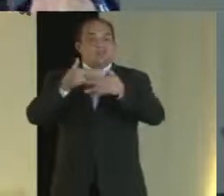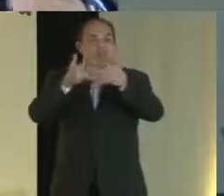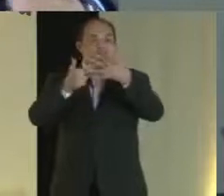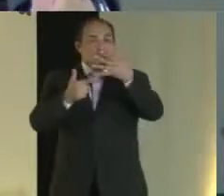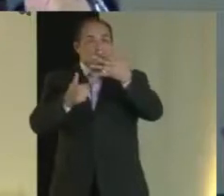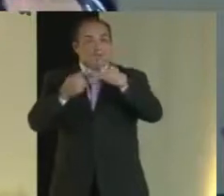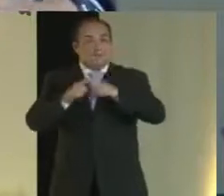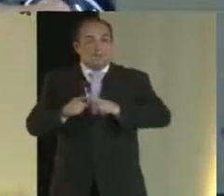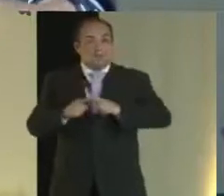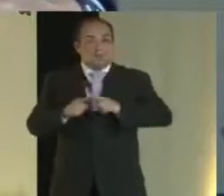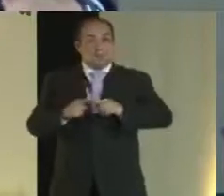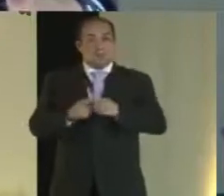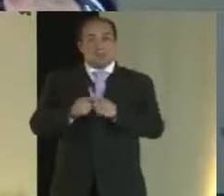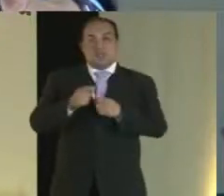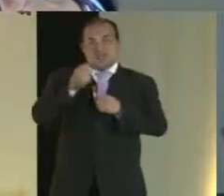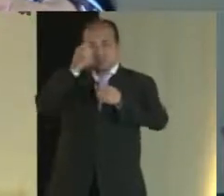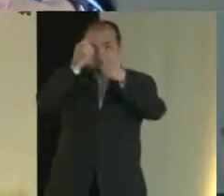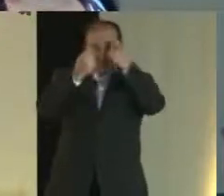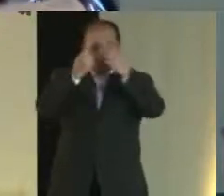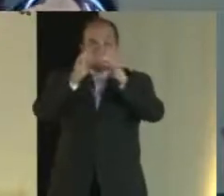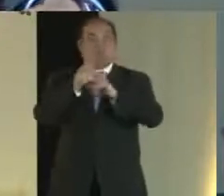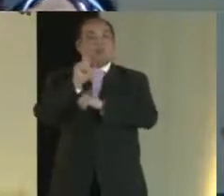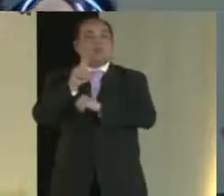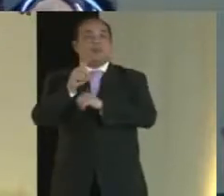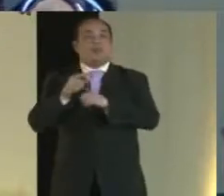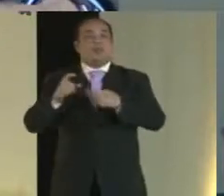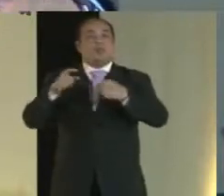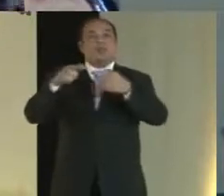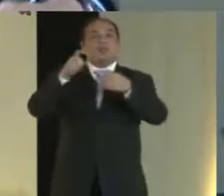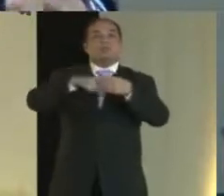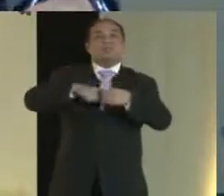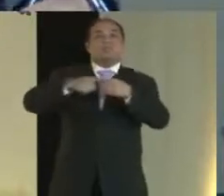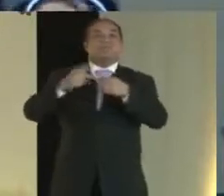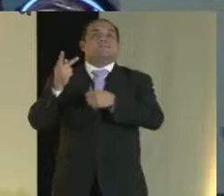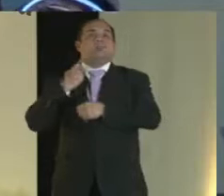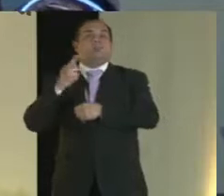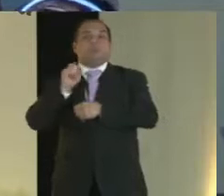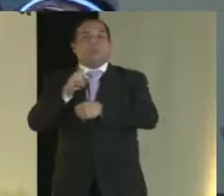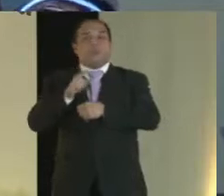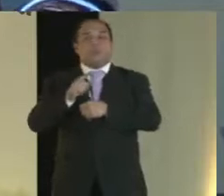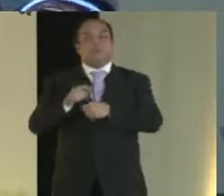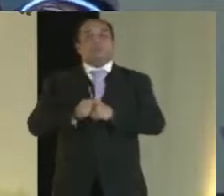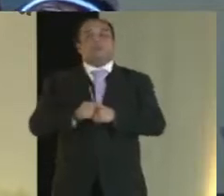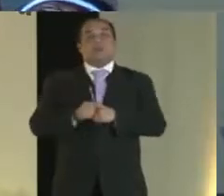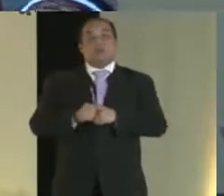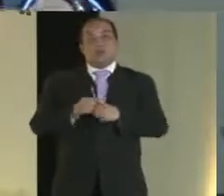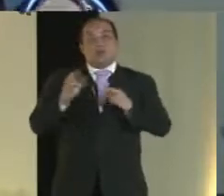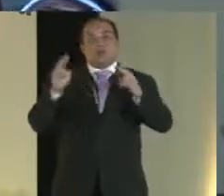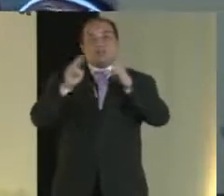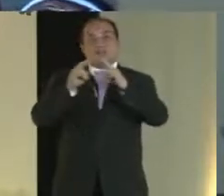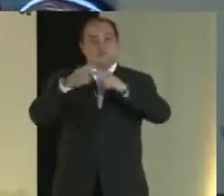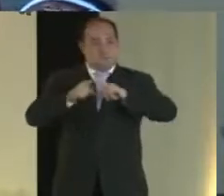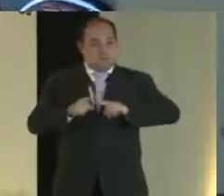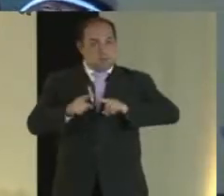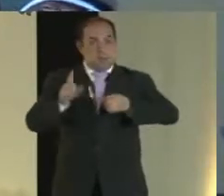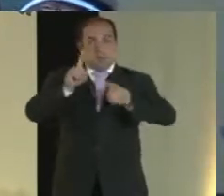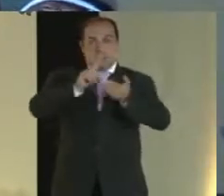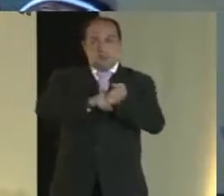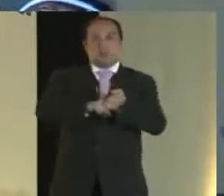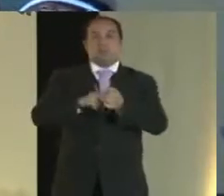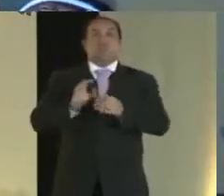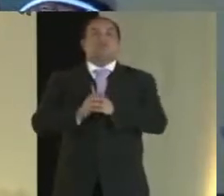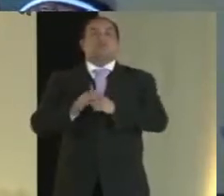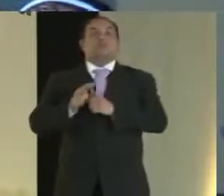trabajadores de distintas ideologías, filiaciones políticas y creencias incluso religiosas. Pero en los hechos,